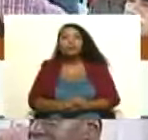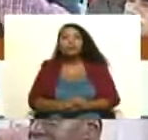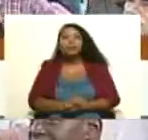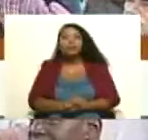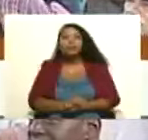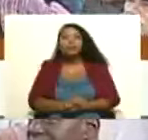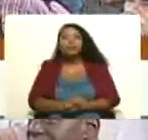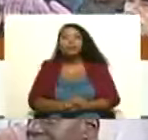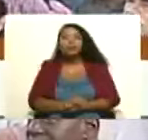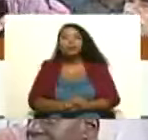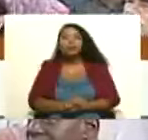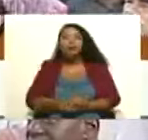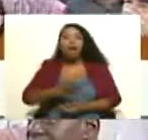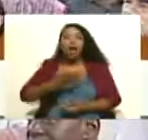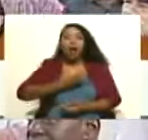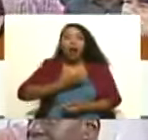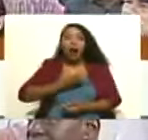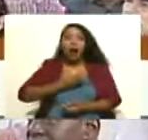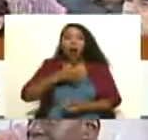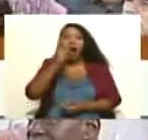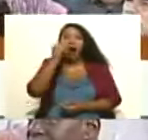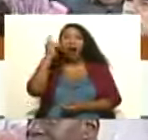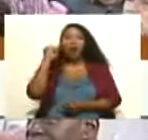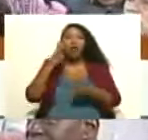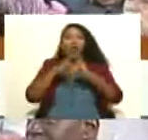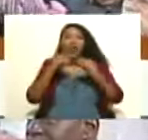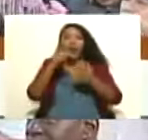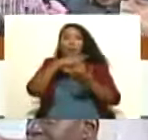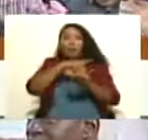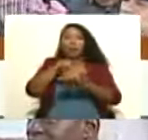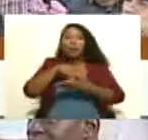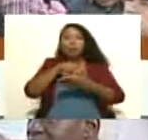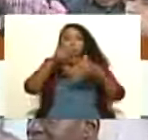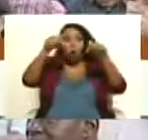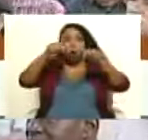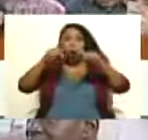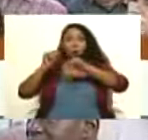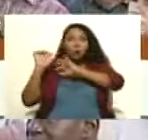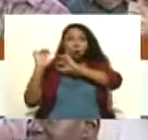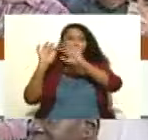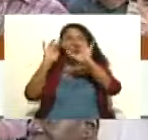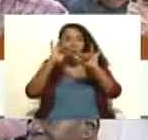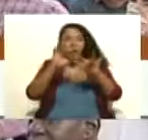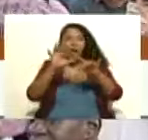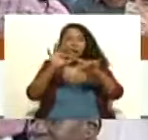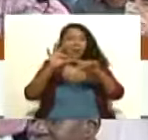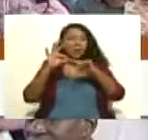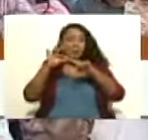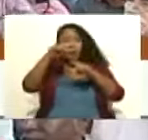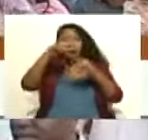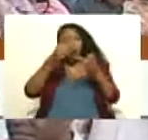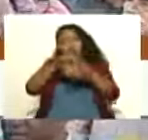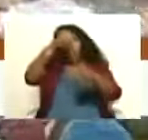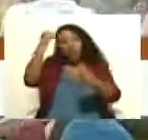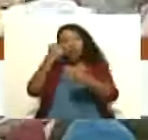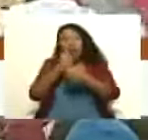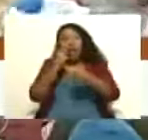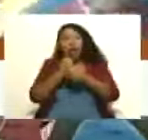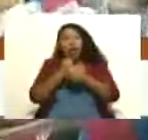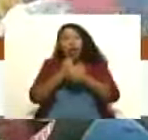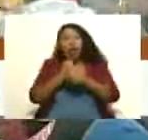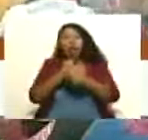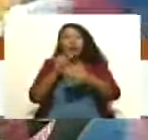A nuestro alcalde, a nuestros miembros, a todos los participantes que nos acompañan y en especial a la clase obrera de Guayana y al Estado de